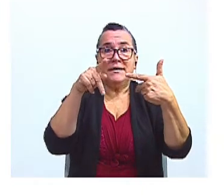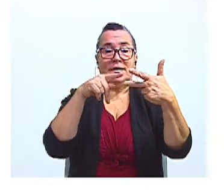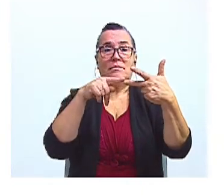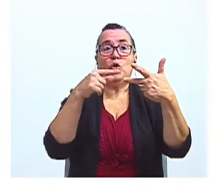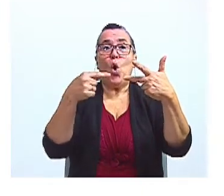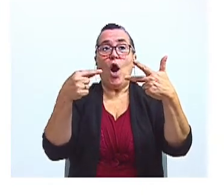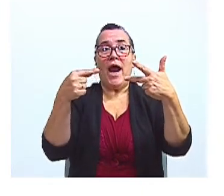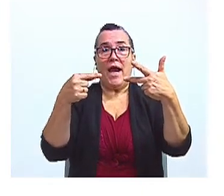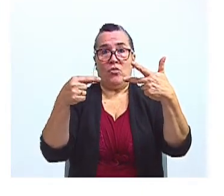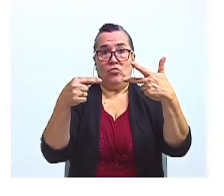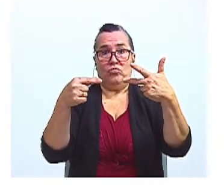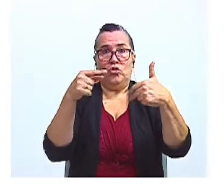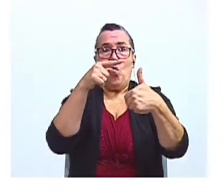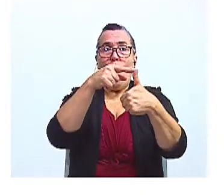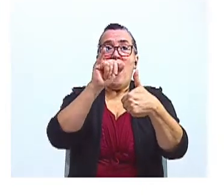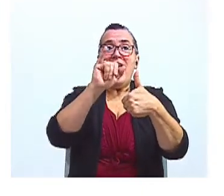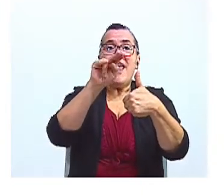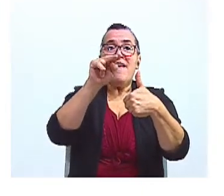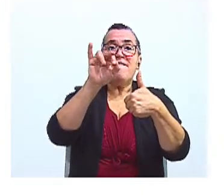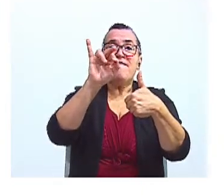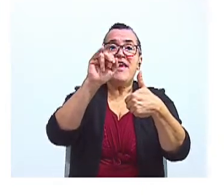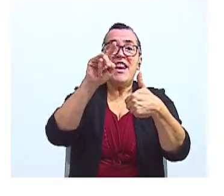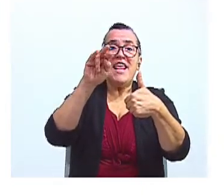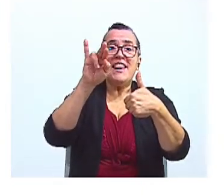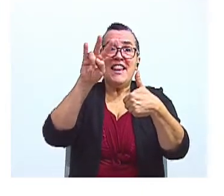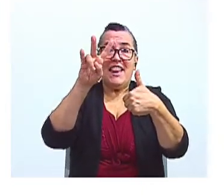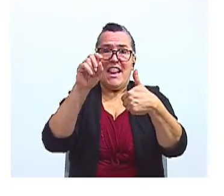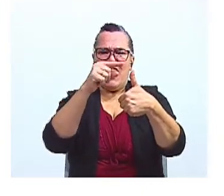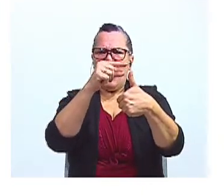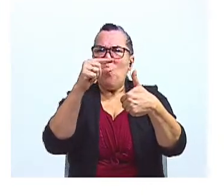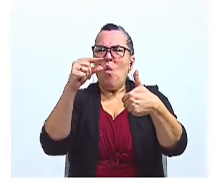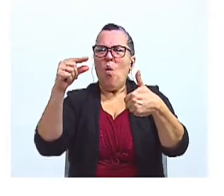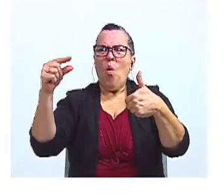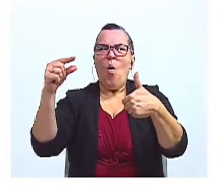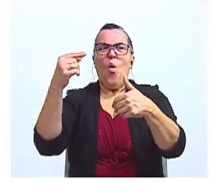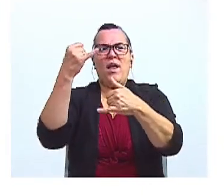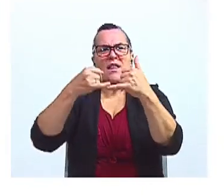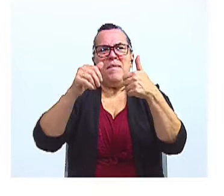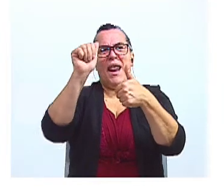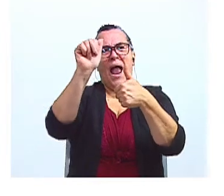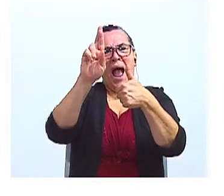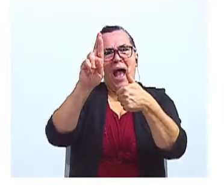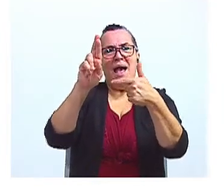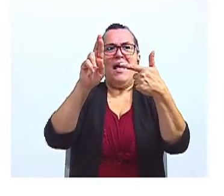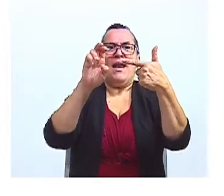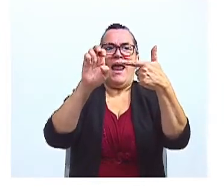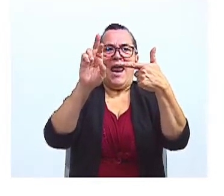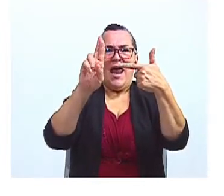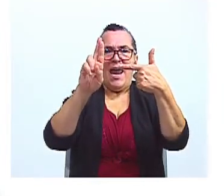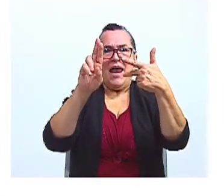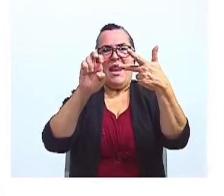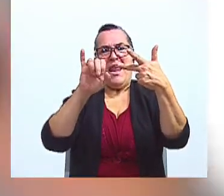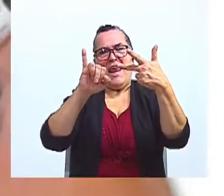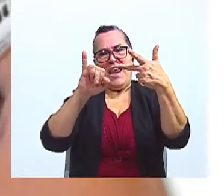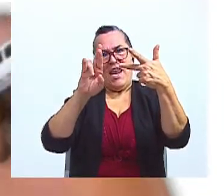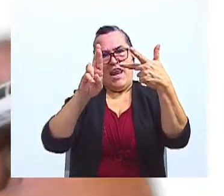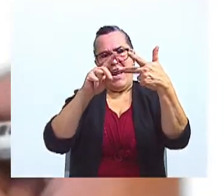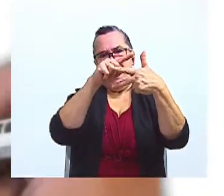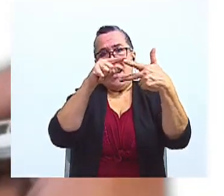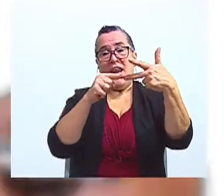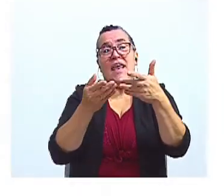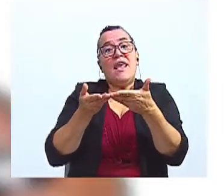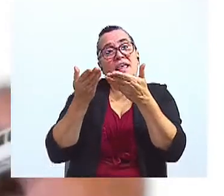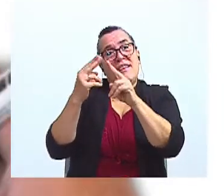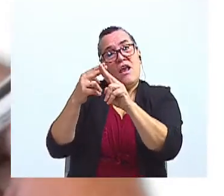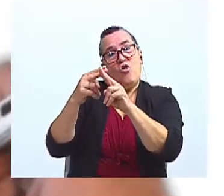el gerundio. El infinitivo son palabras que terminan en ar, er, ir y le dan el nombre a